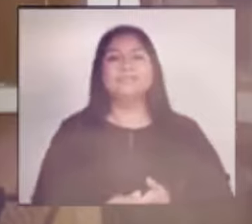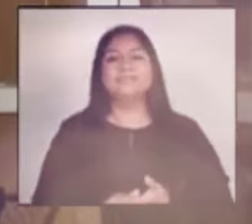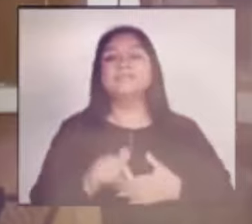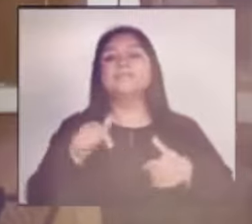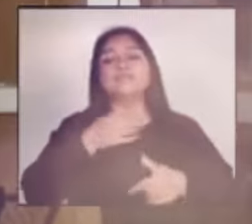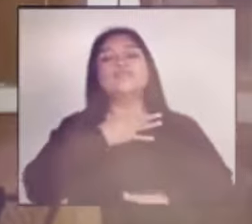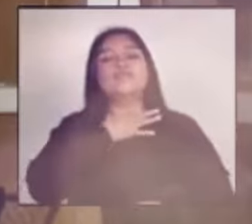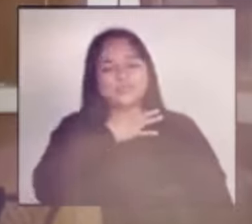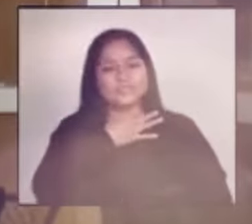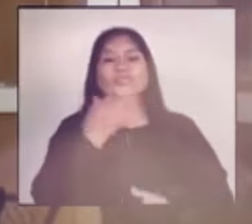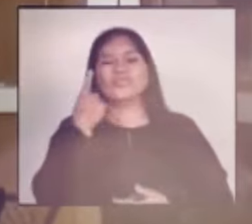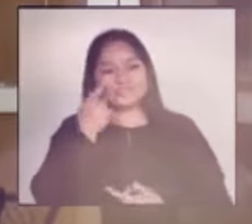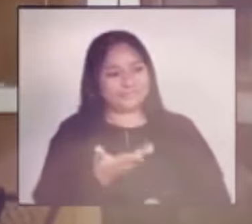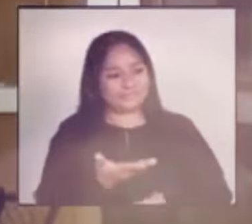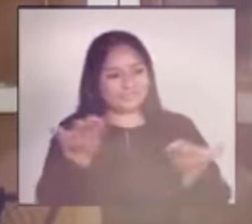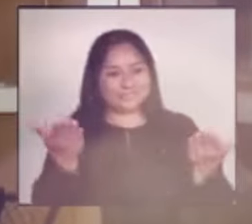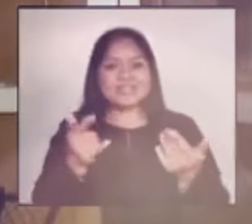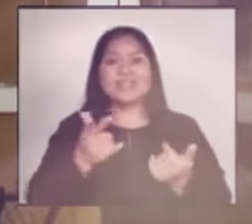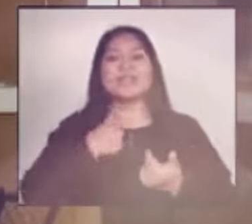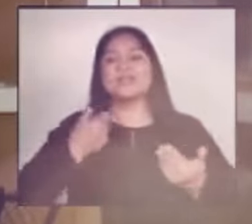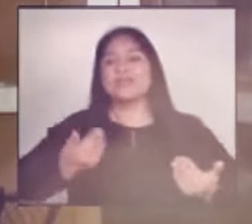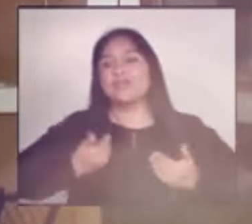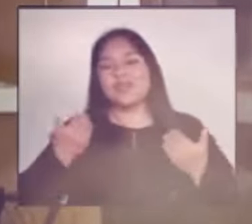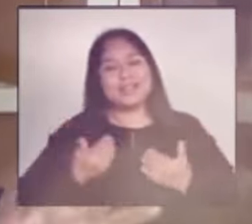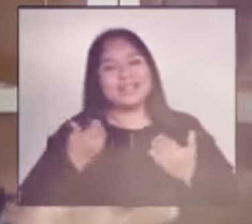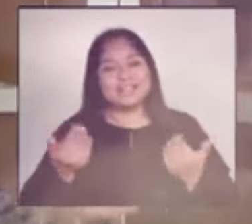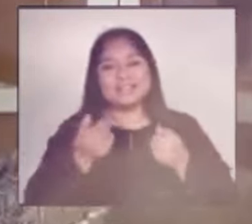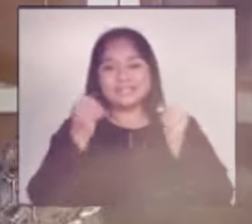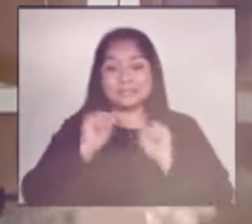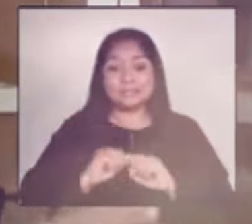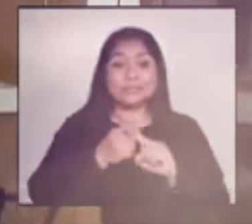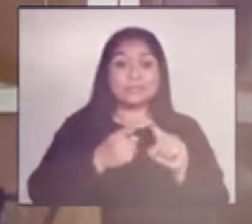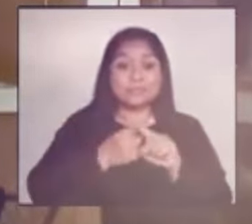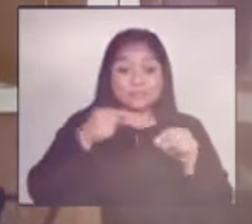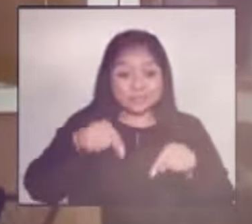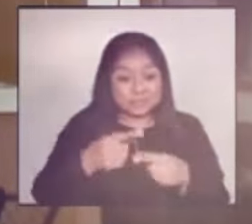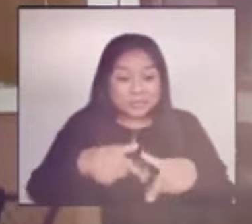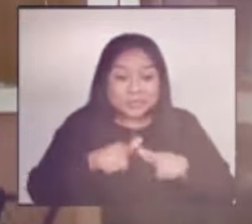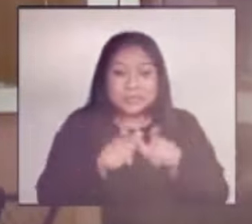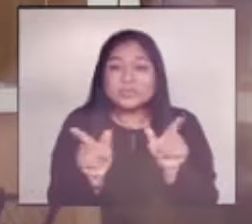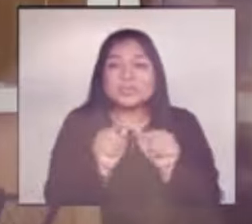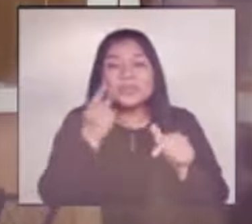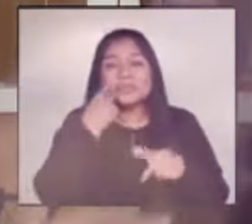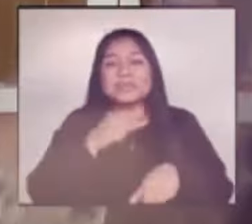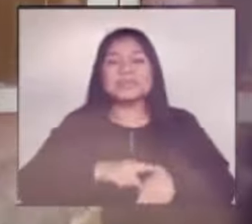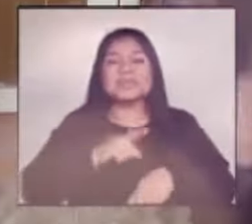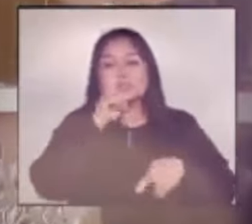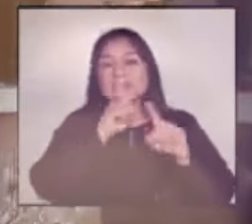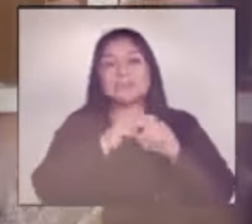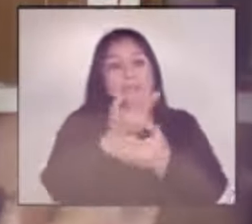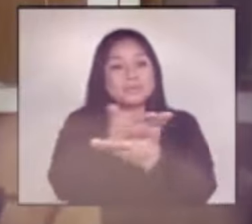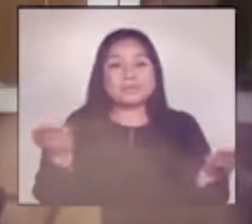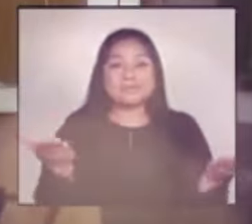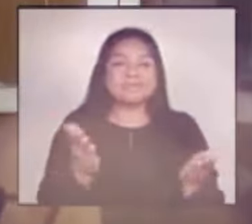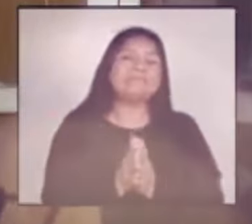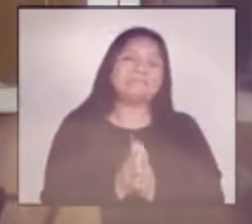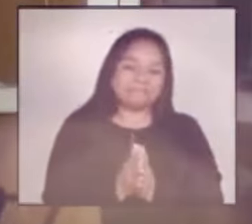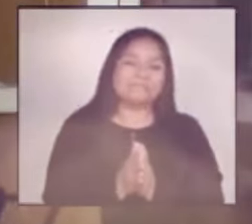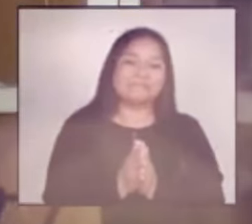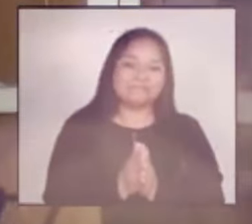gusto estar con ustedes es una alegría poder compartir este breve espacio con ustedes que tengan